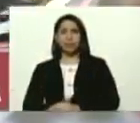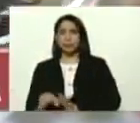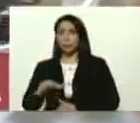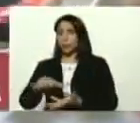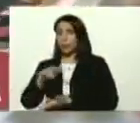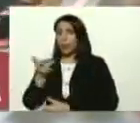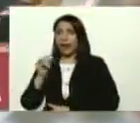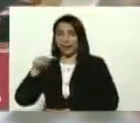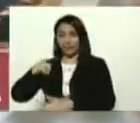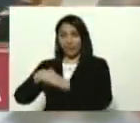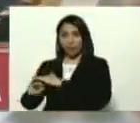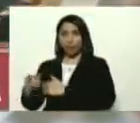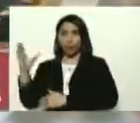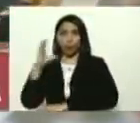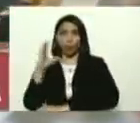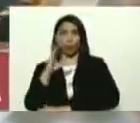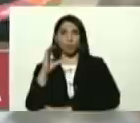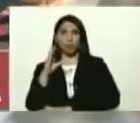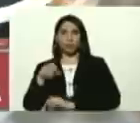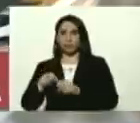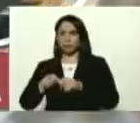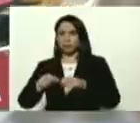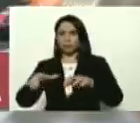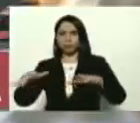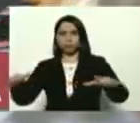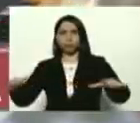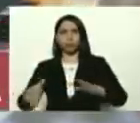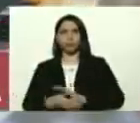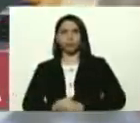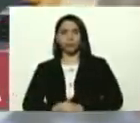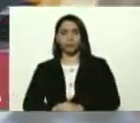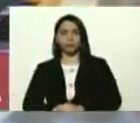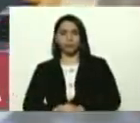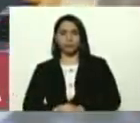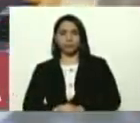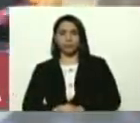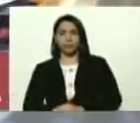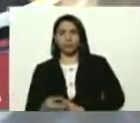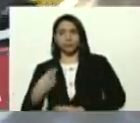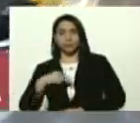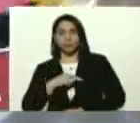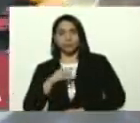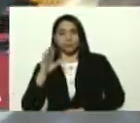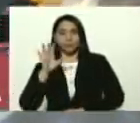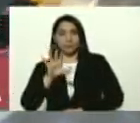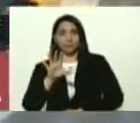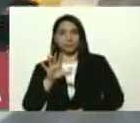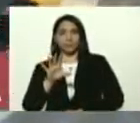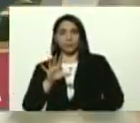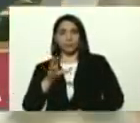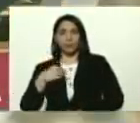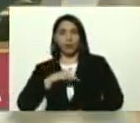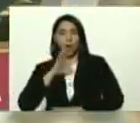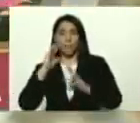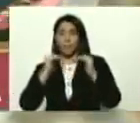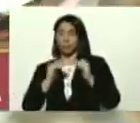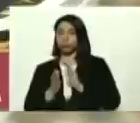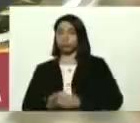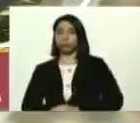problema de expansión de casos importados a nuestro país y que estamos